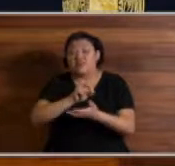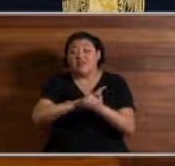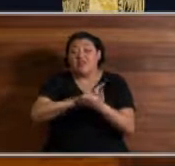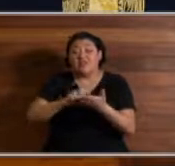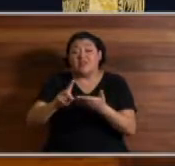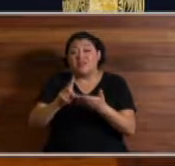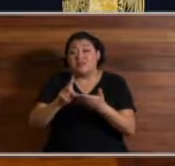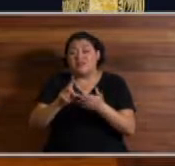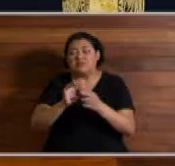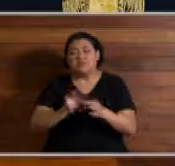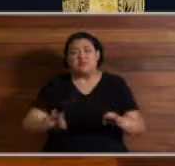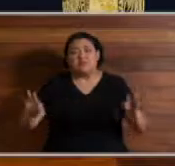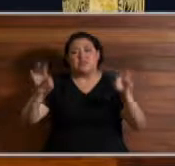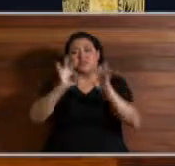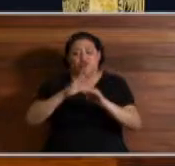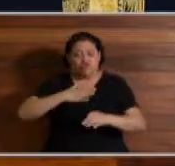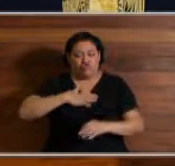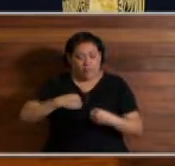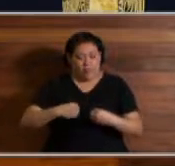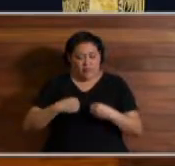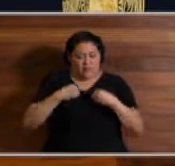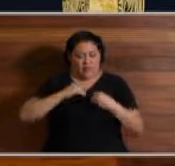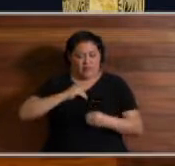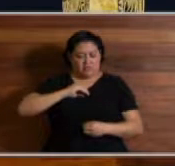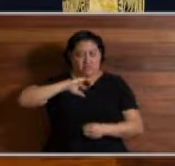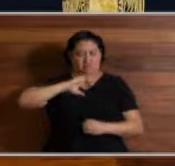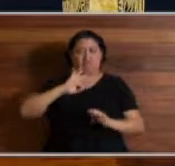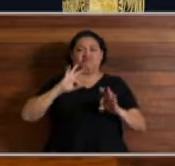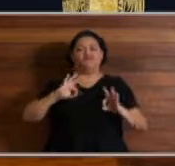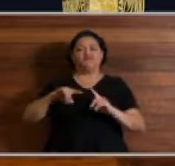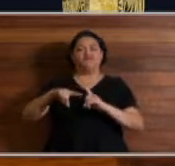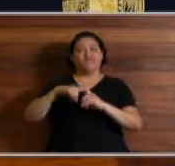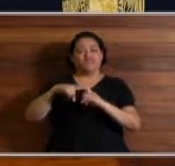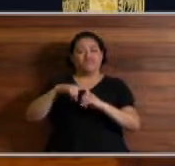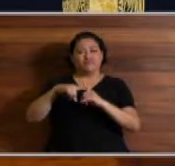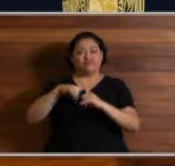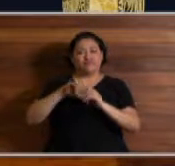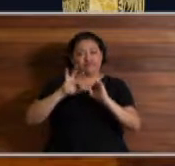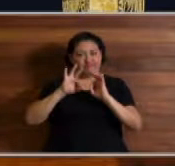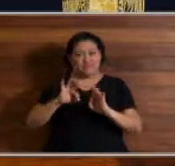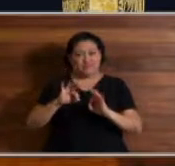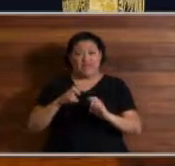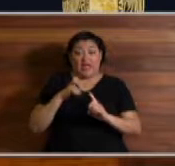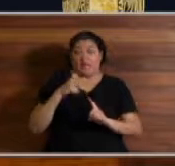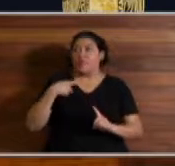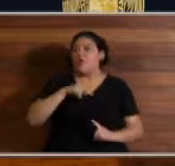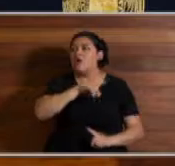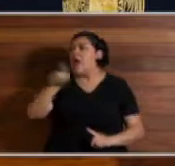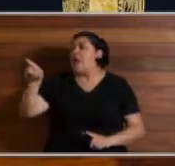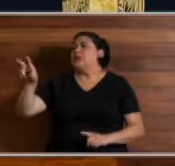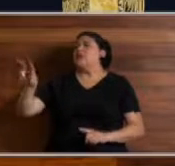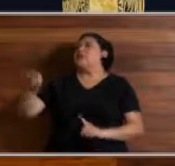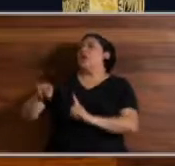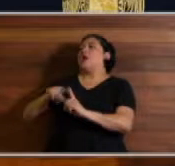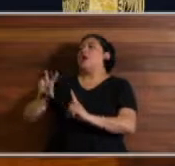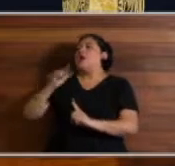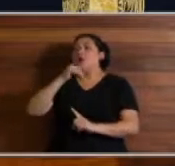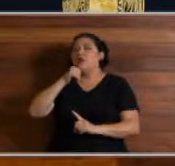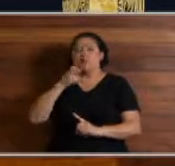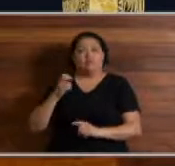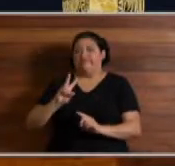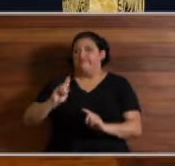central, es el derecho a la dignidad. Y en este no hay, yo diría, excepción. En este caso, yo